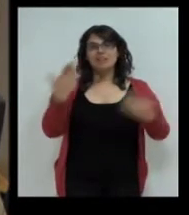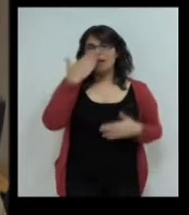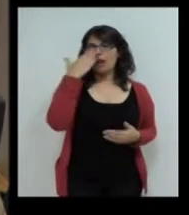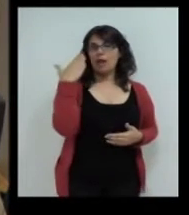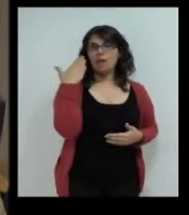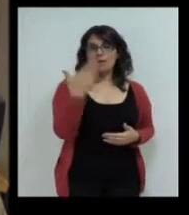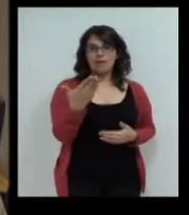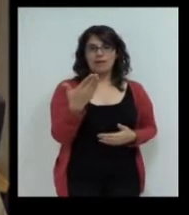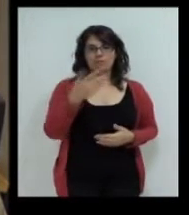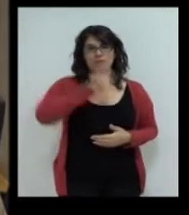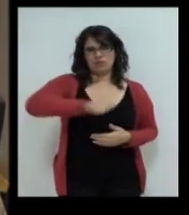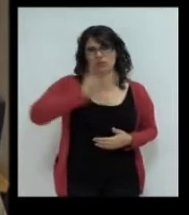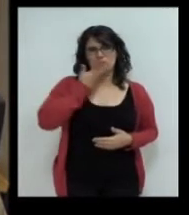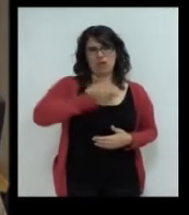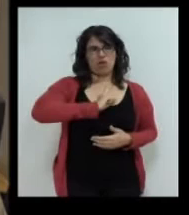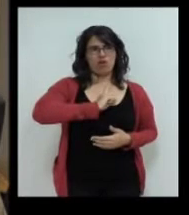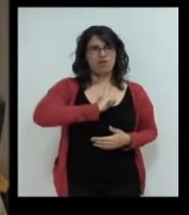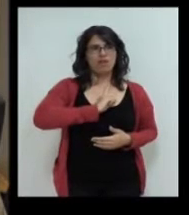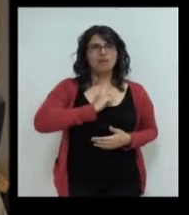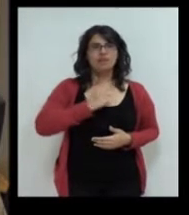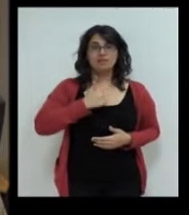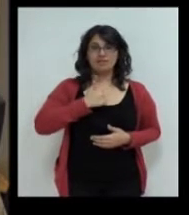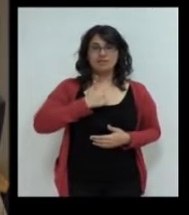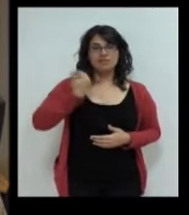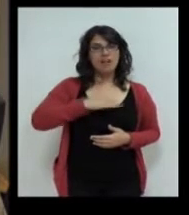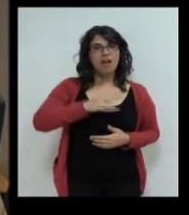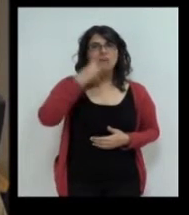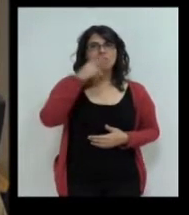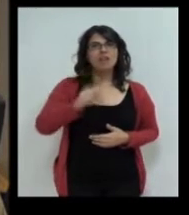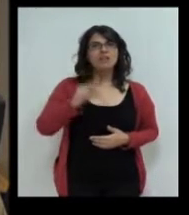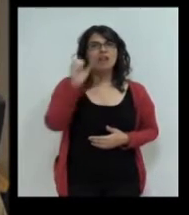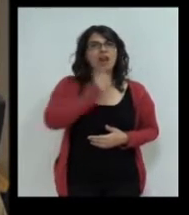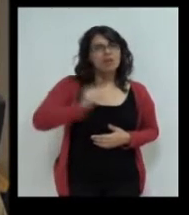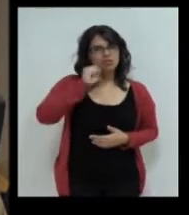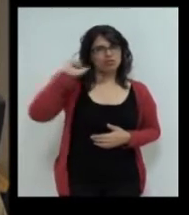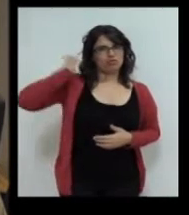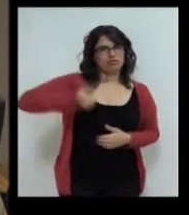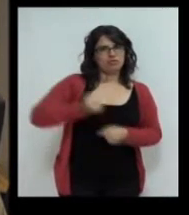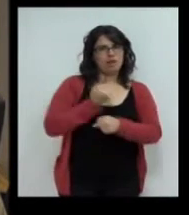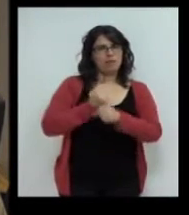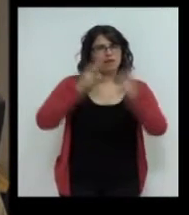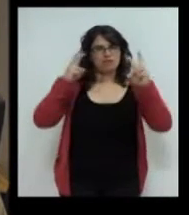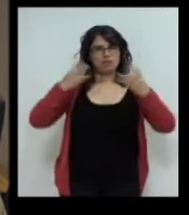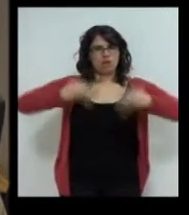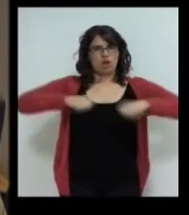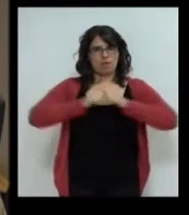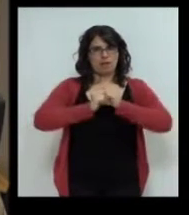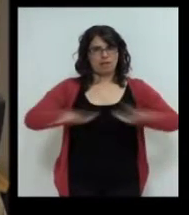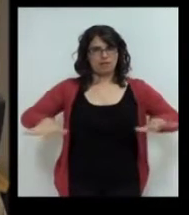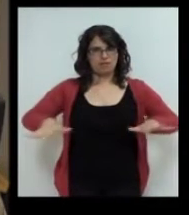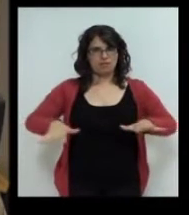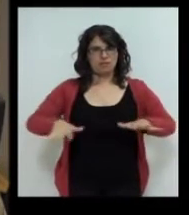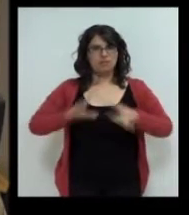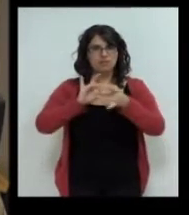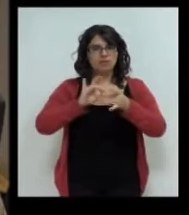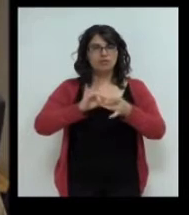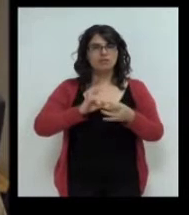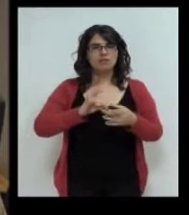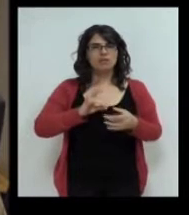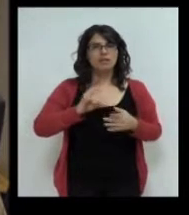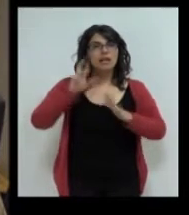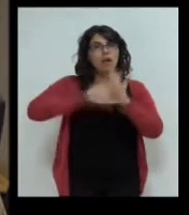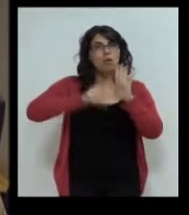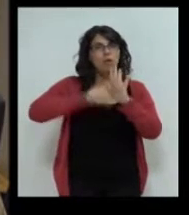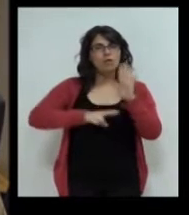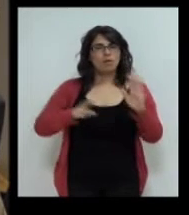para los que me conocéis, llevo pues 20 años trabajando en temas de normalización. Que en el fondo cada vez se regula menos, la tendencia no es la